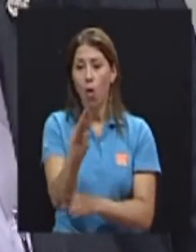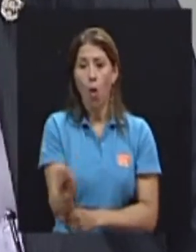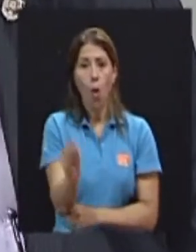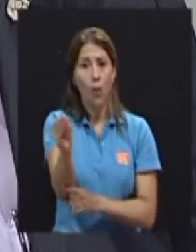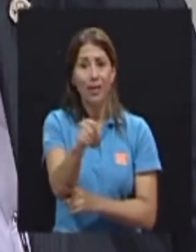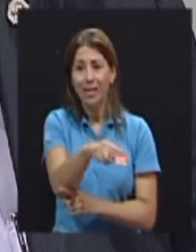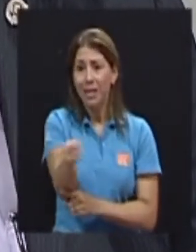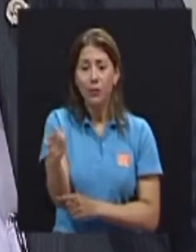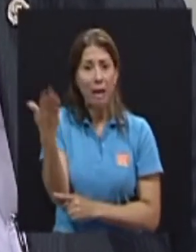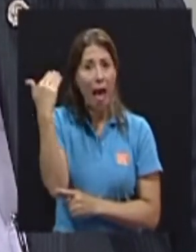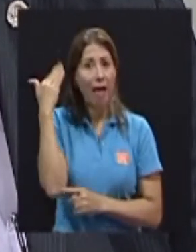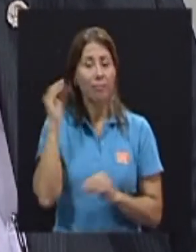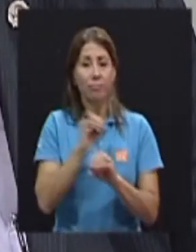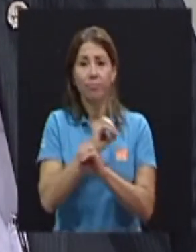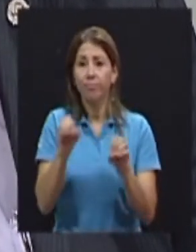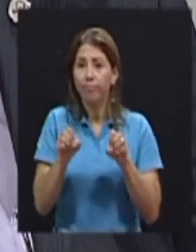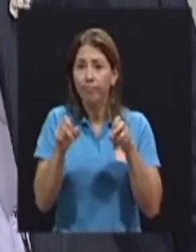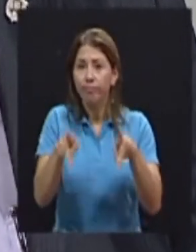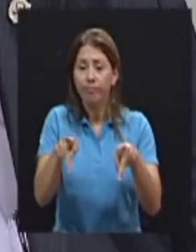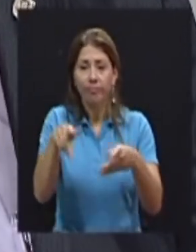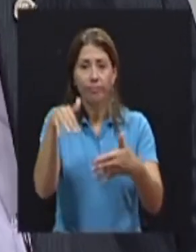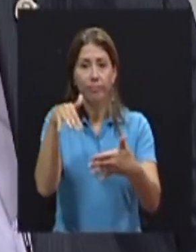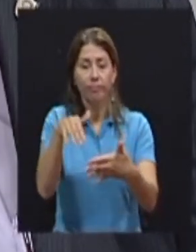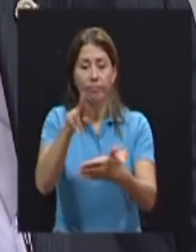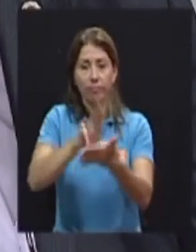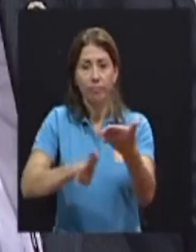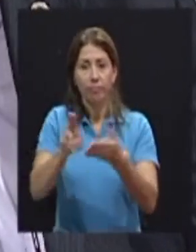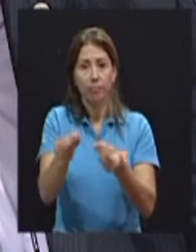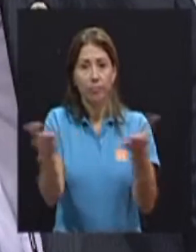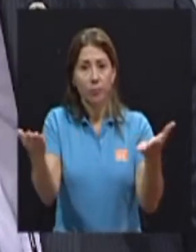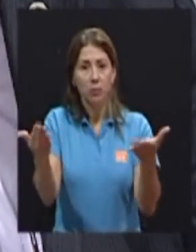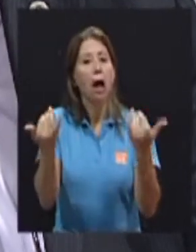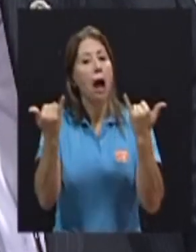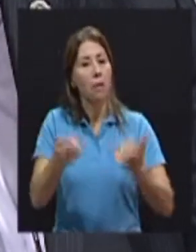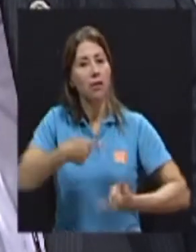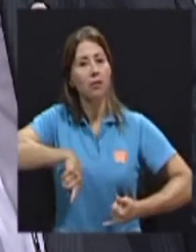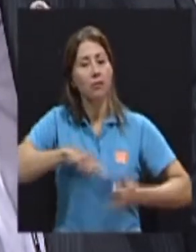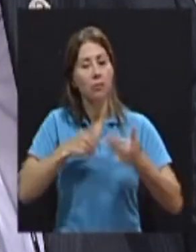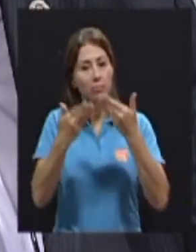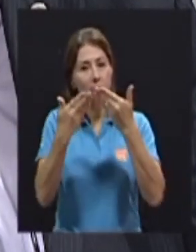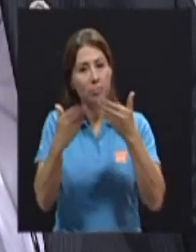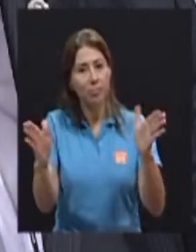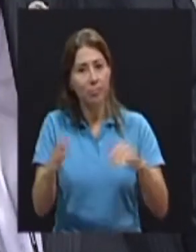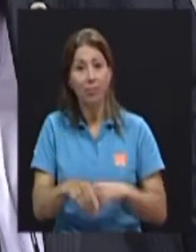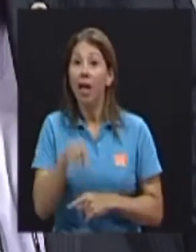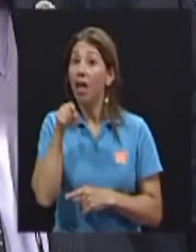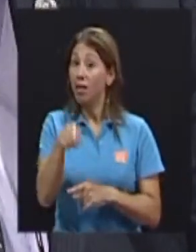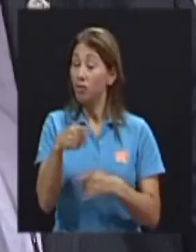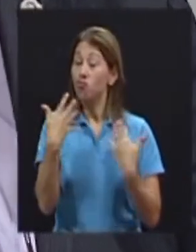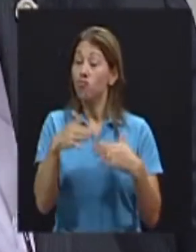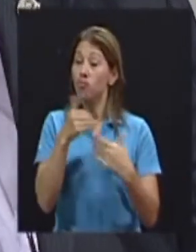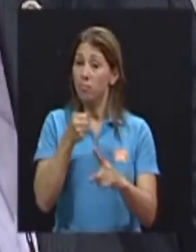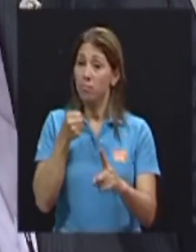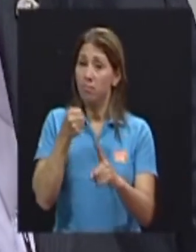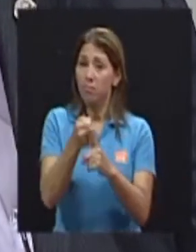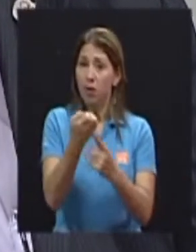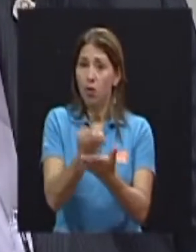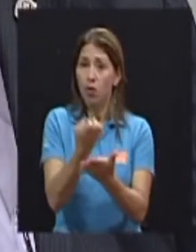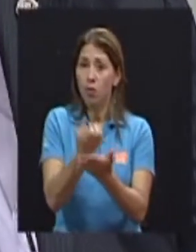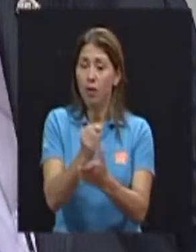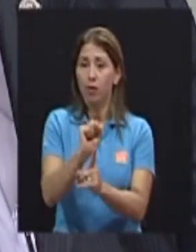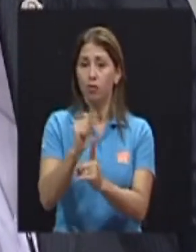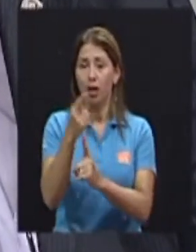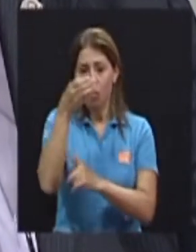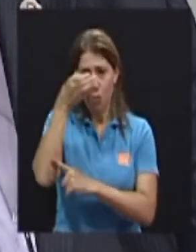ninguna posibilidad de estudiar en una universidad pública. Y sabemos que esto va a producir un impacto económico, social y cultural muy importante en esas